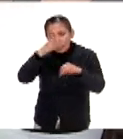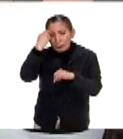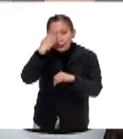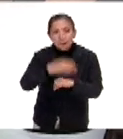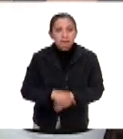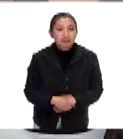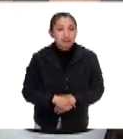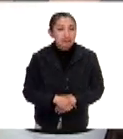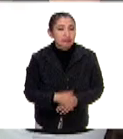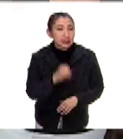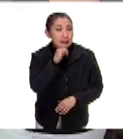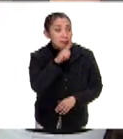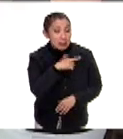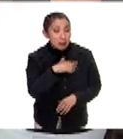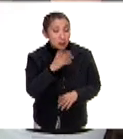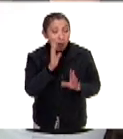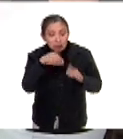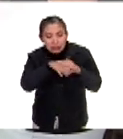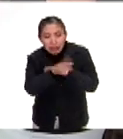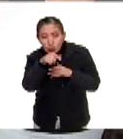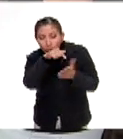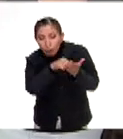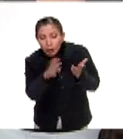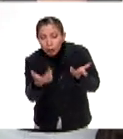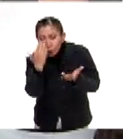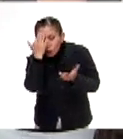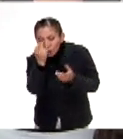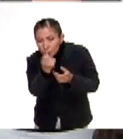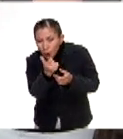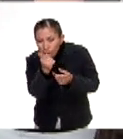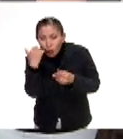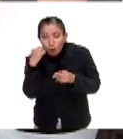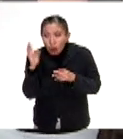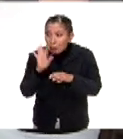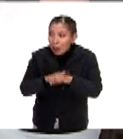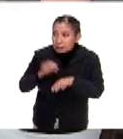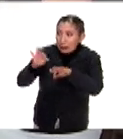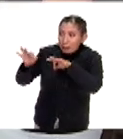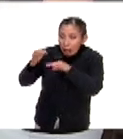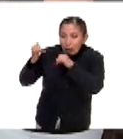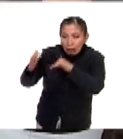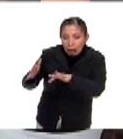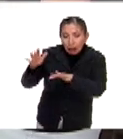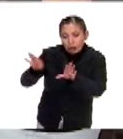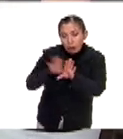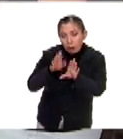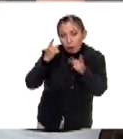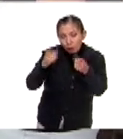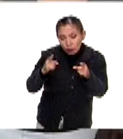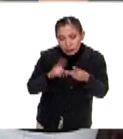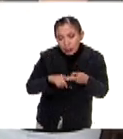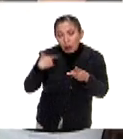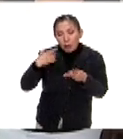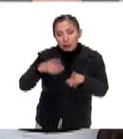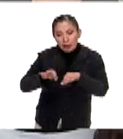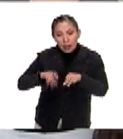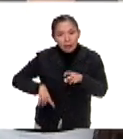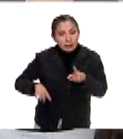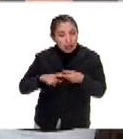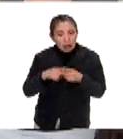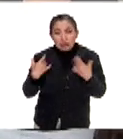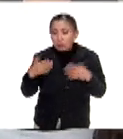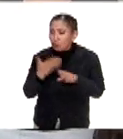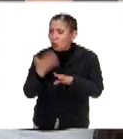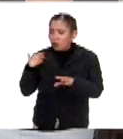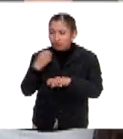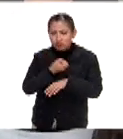de él. No, y además, ahora sí que meterse en esas zonas poco conocidas, teniendo la carga de trabajo que tenía como músico, como funcionario. Sí, era